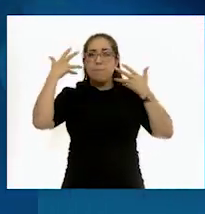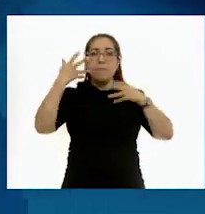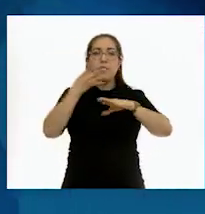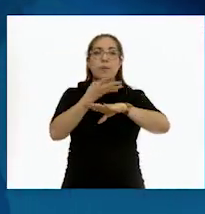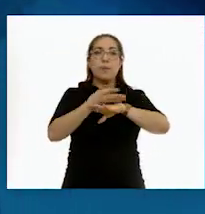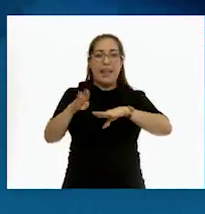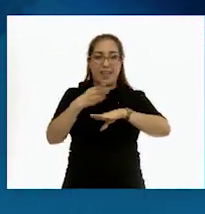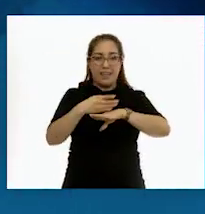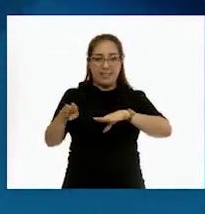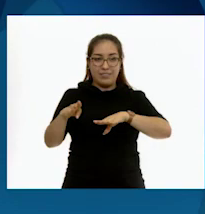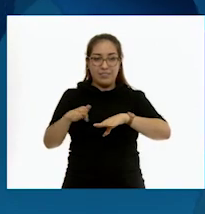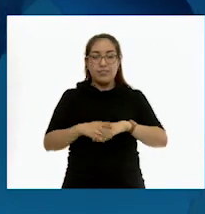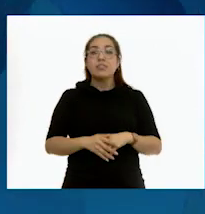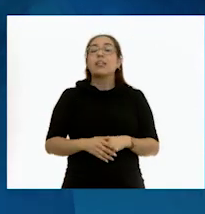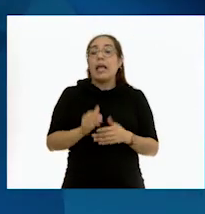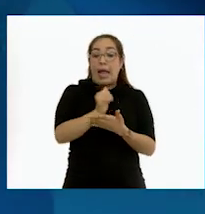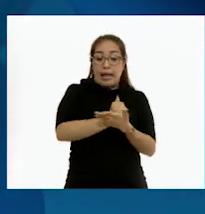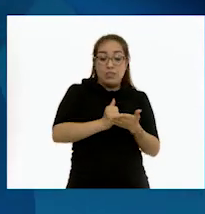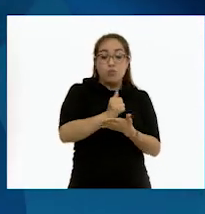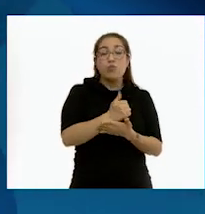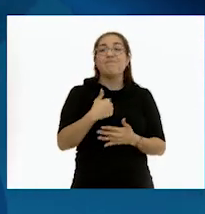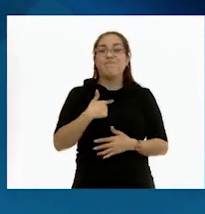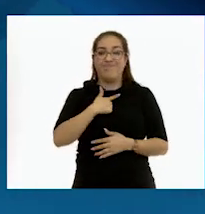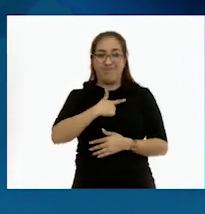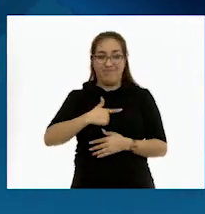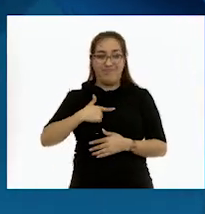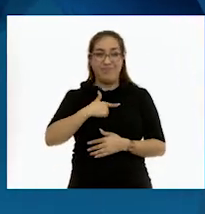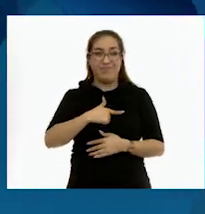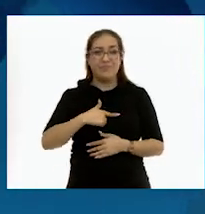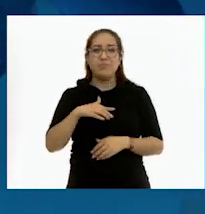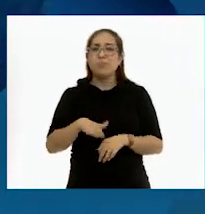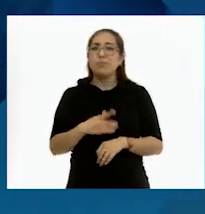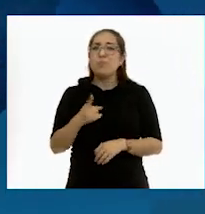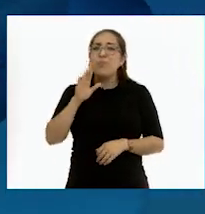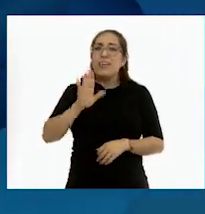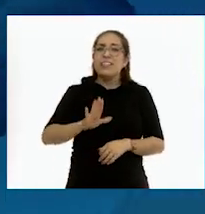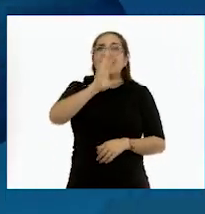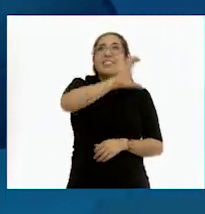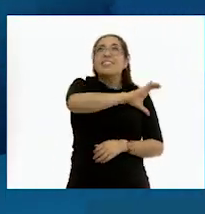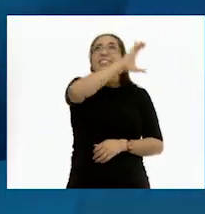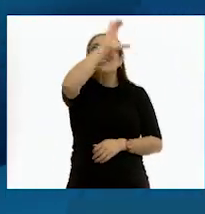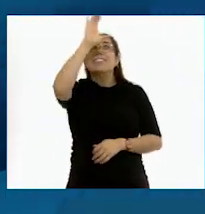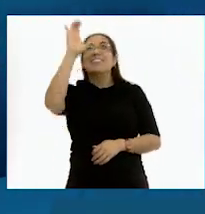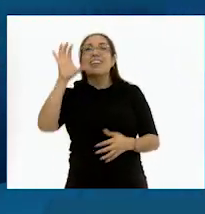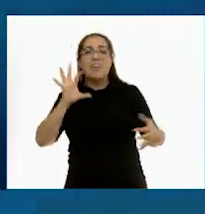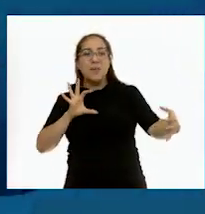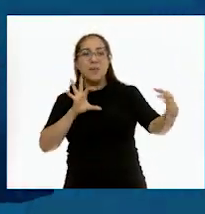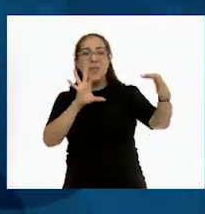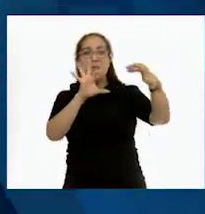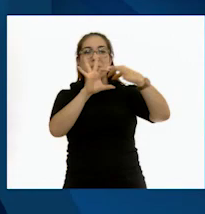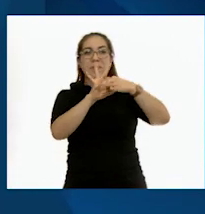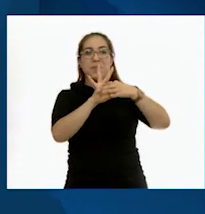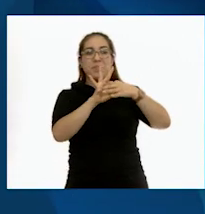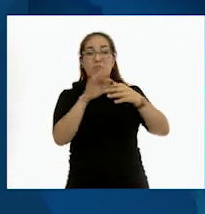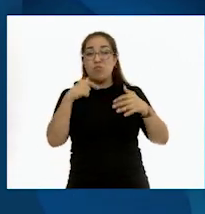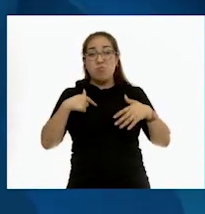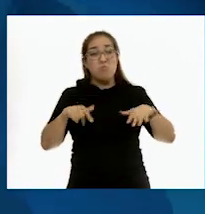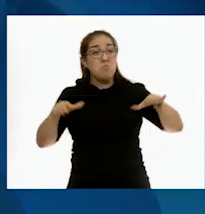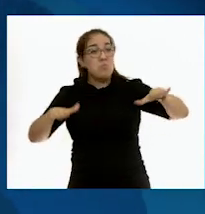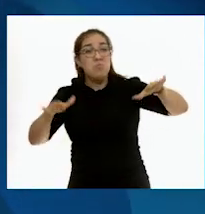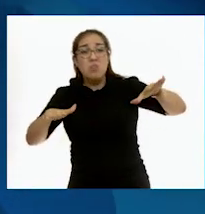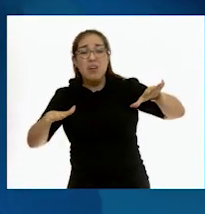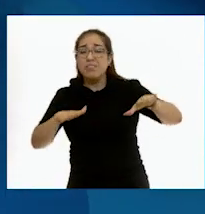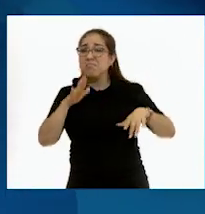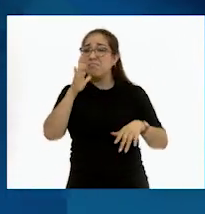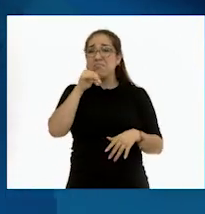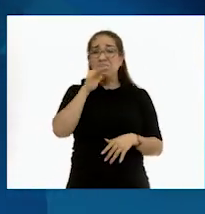Ajá. El azul me gusta mucho porque es como el cielo. Representa el cielo y aunque yo no puedo volar, me siento como